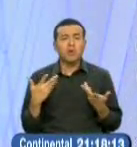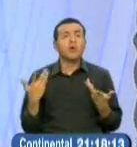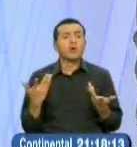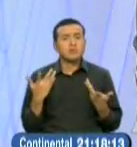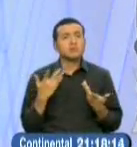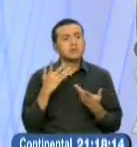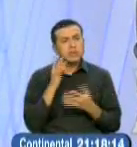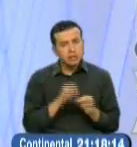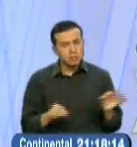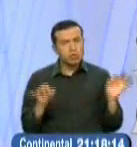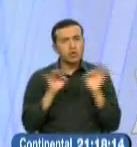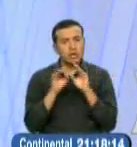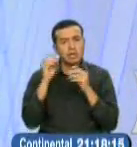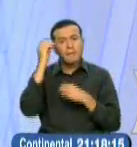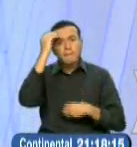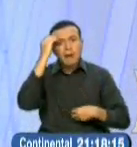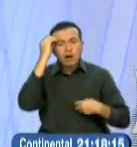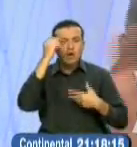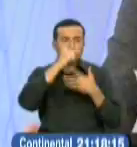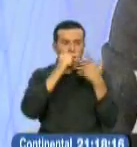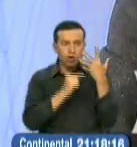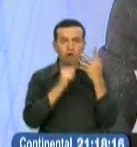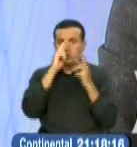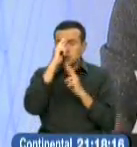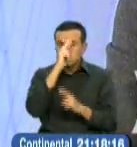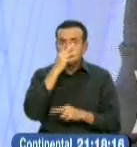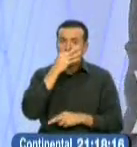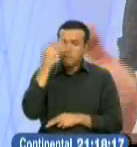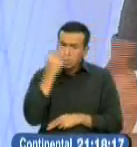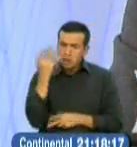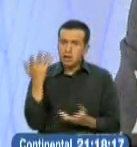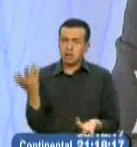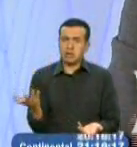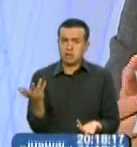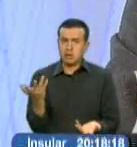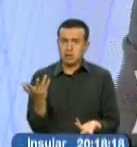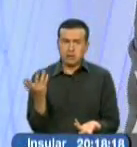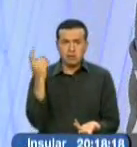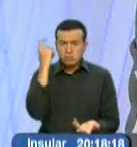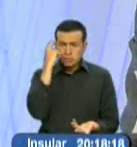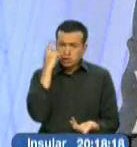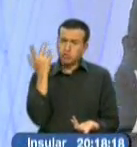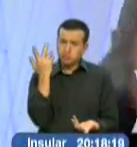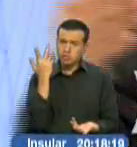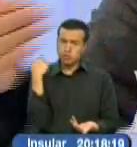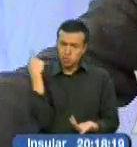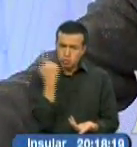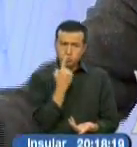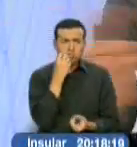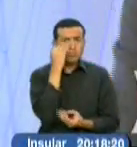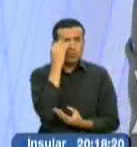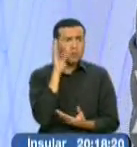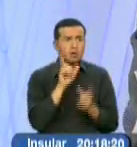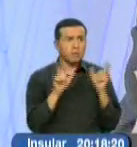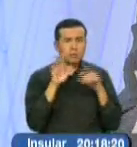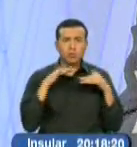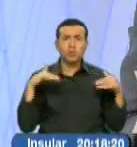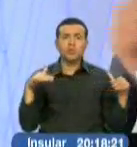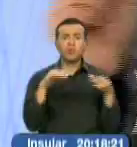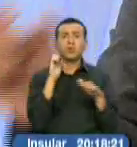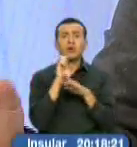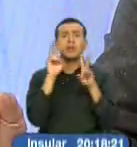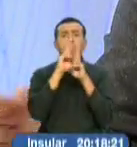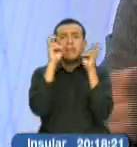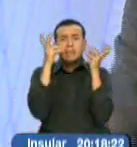sí impone principios ese diálogo, la verdad y el respeto. Y yo creo que en ese sentido, inclusive nosotros, para poder informar a la ciudadanía la